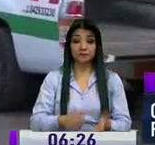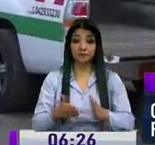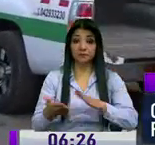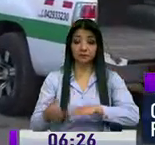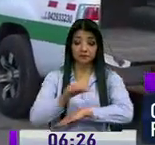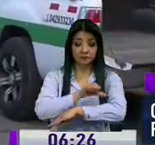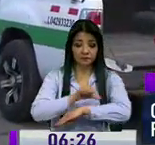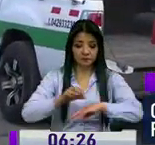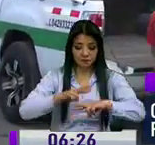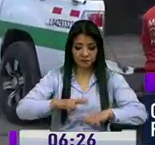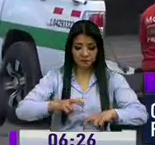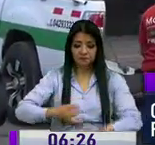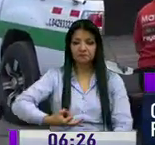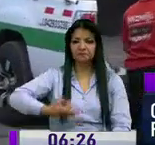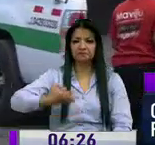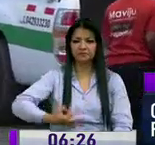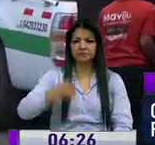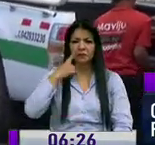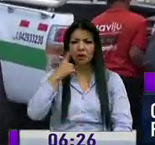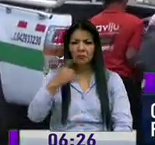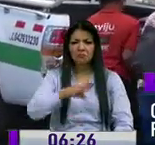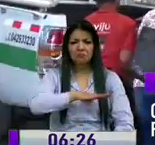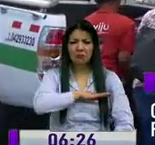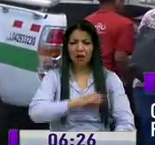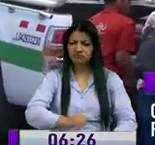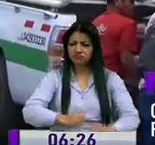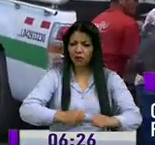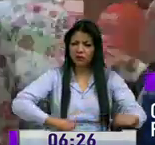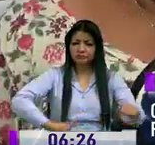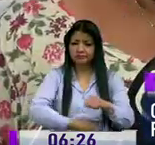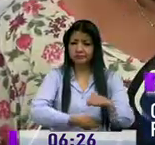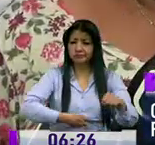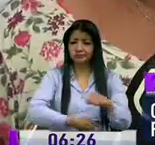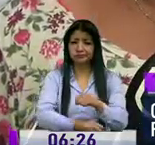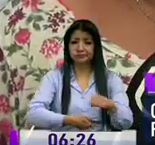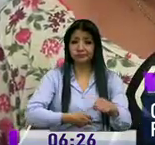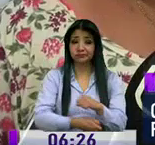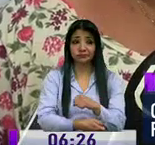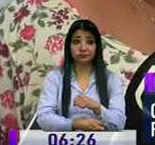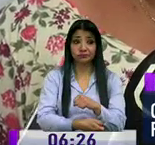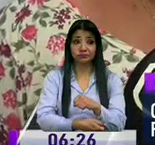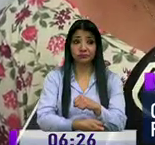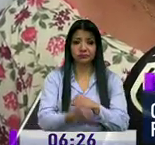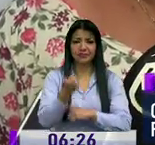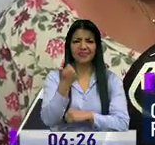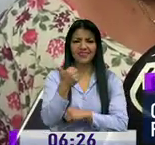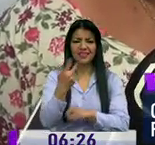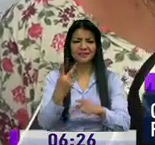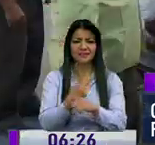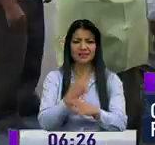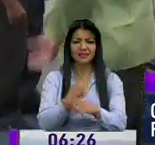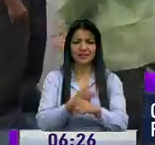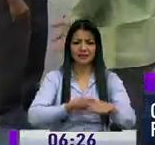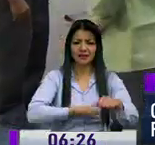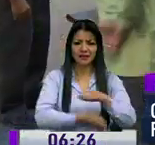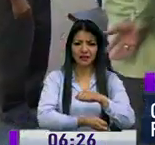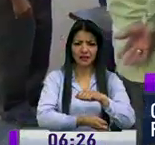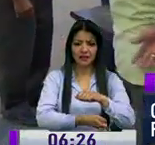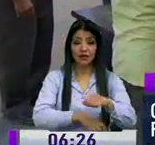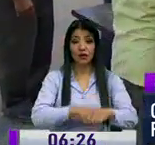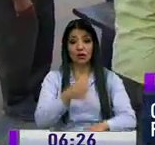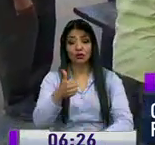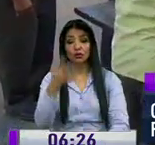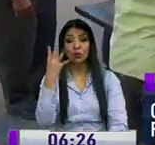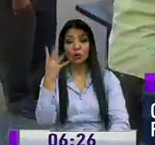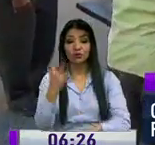solamente comprueban la maldad con la que fue asesinada la mujer. Fueron 10 puñaladas por un lado y que 4